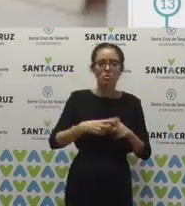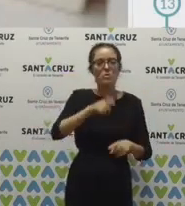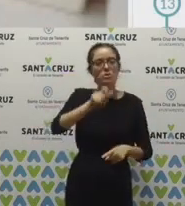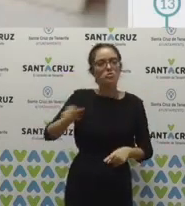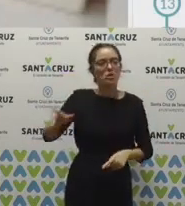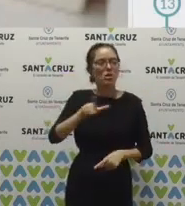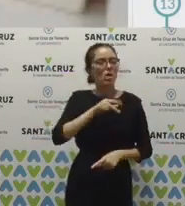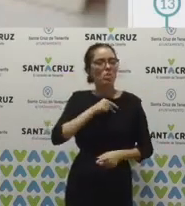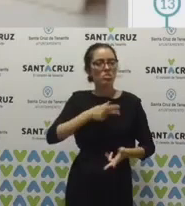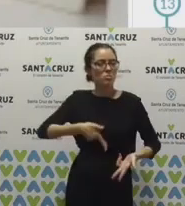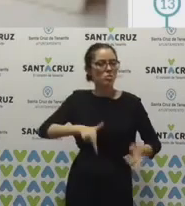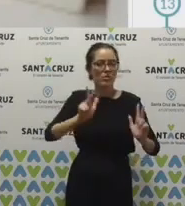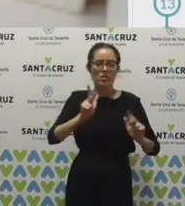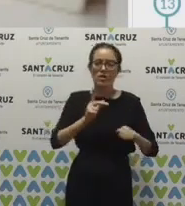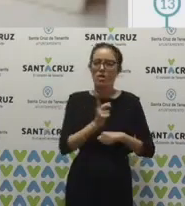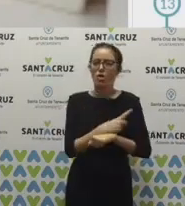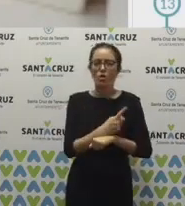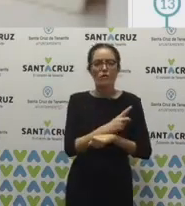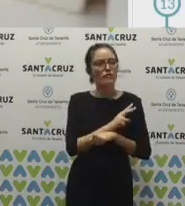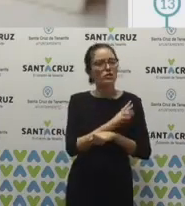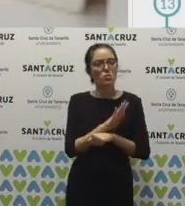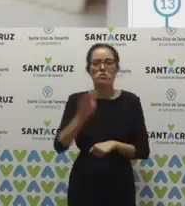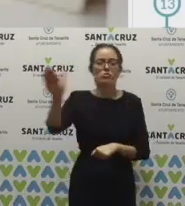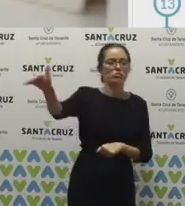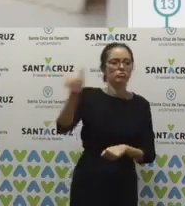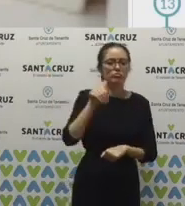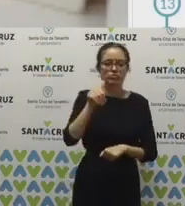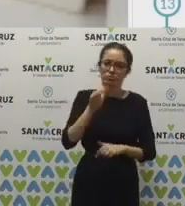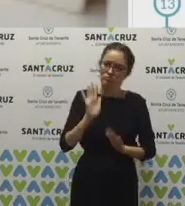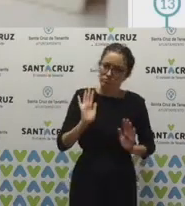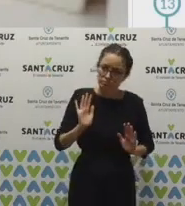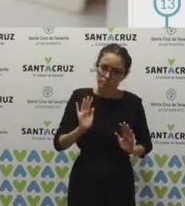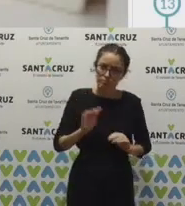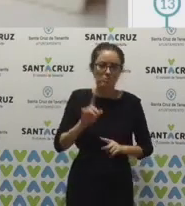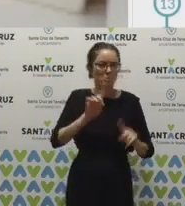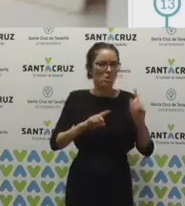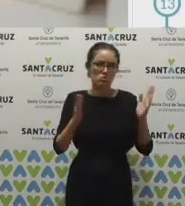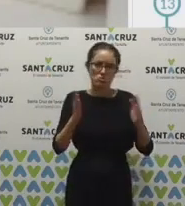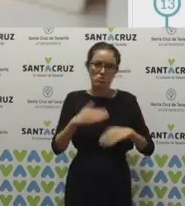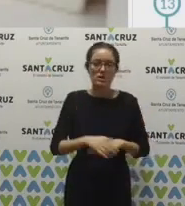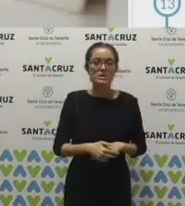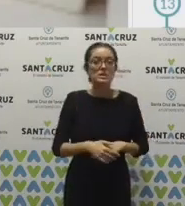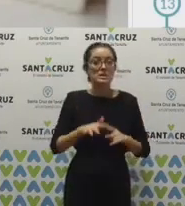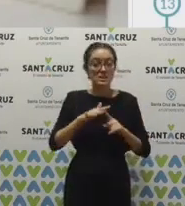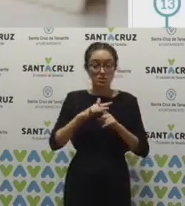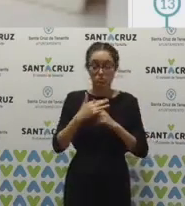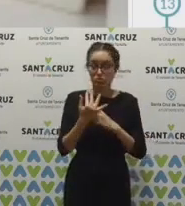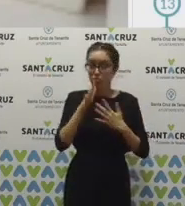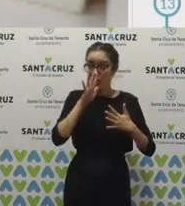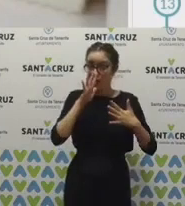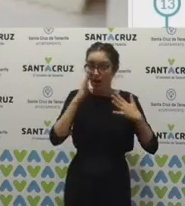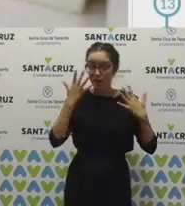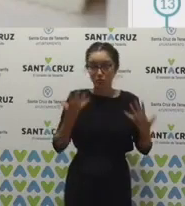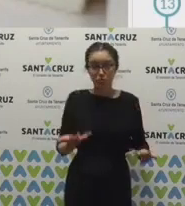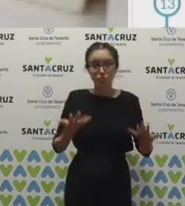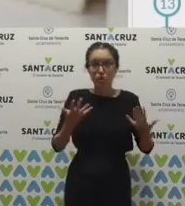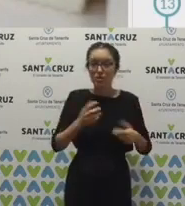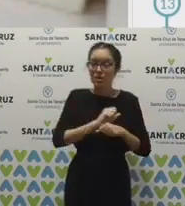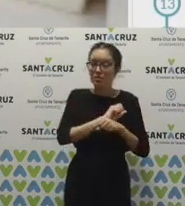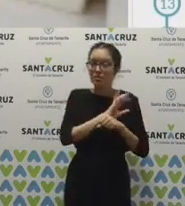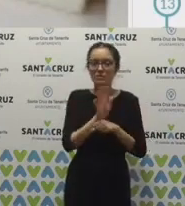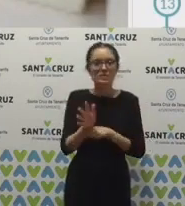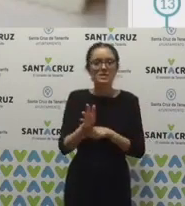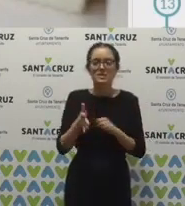disponibles las 24 horas del día hay situaciones como la que hemos vivido que requieren actuaciones